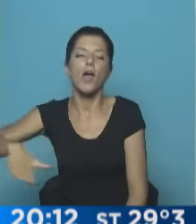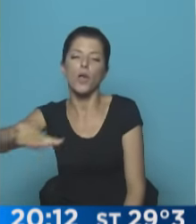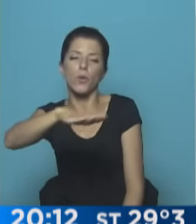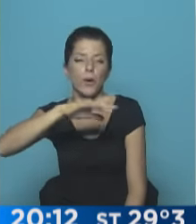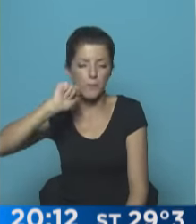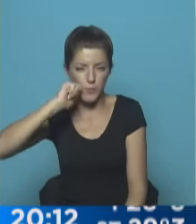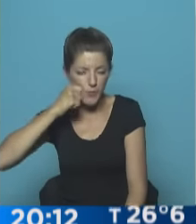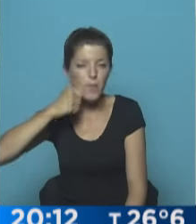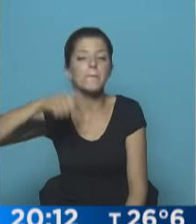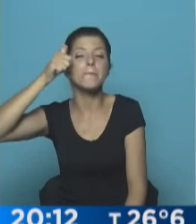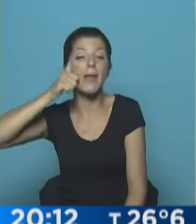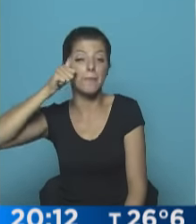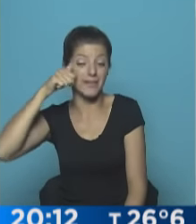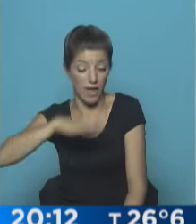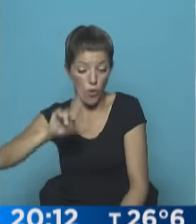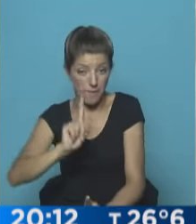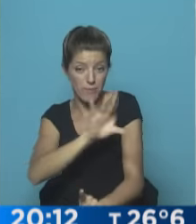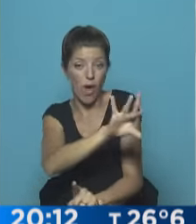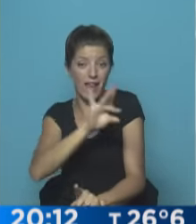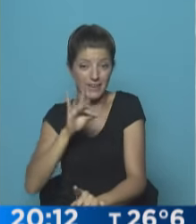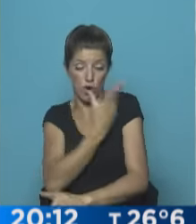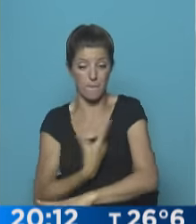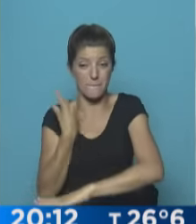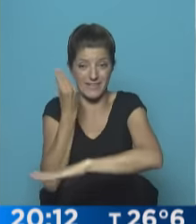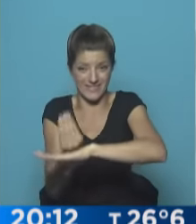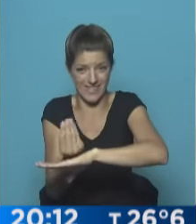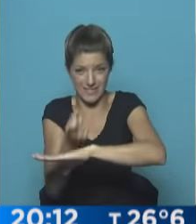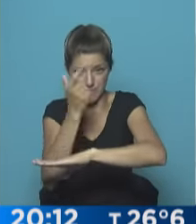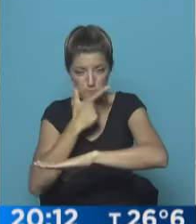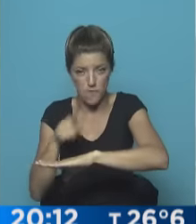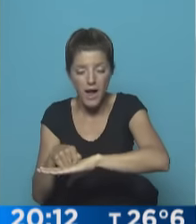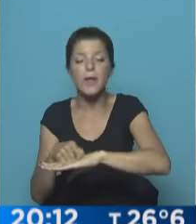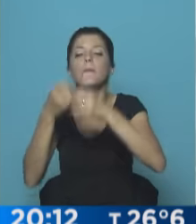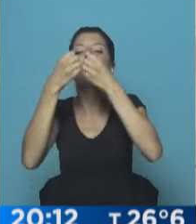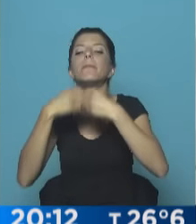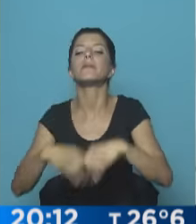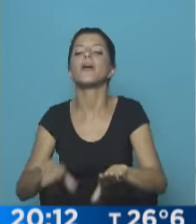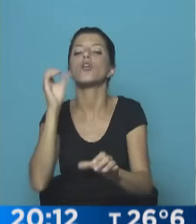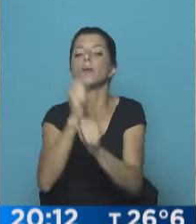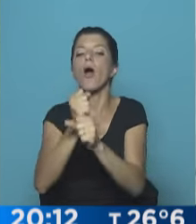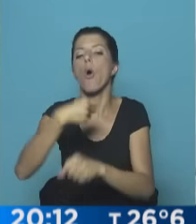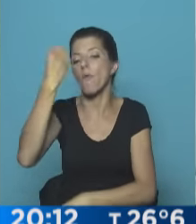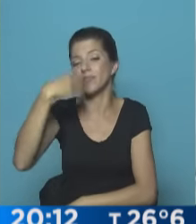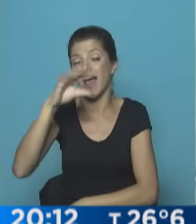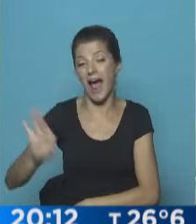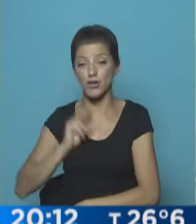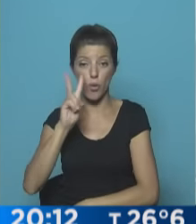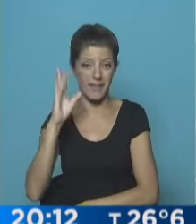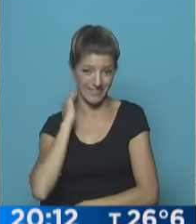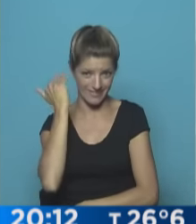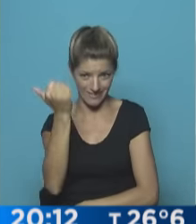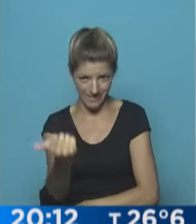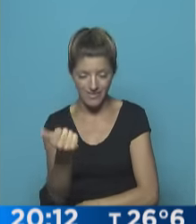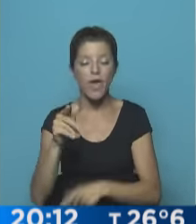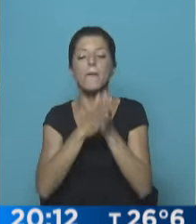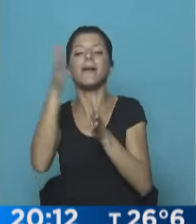del plata fue el lugar elegido por el presidente de la nación Mauricio macri para dar comienzo a su actividad oficial 201 dej inaugurada una